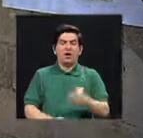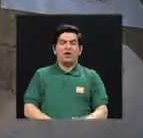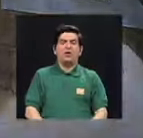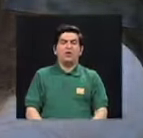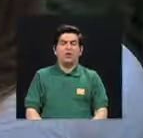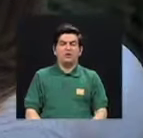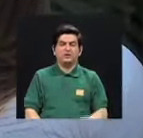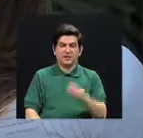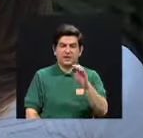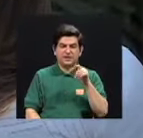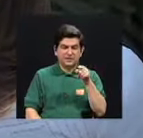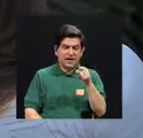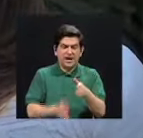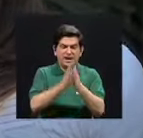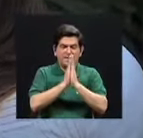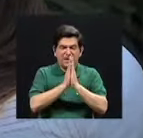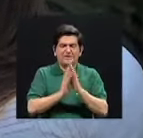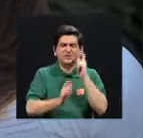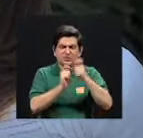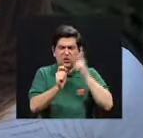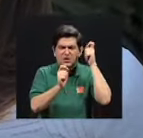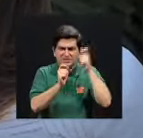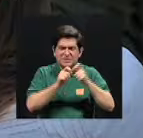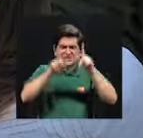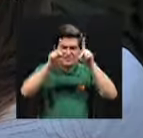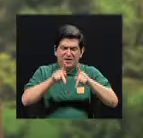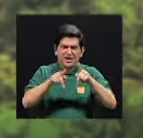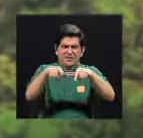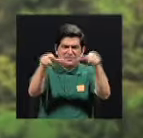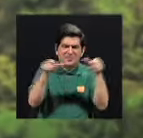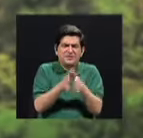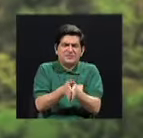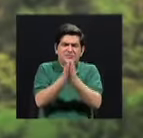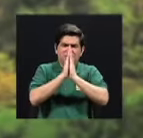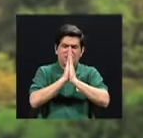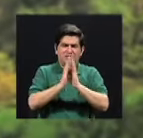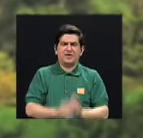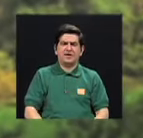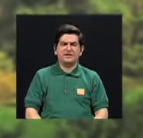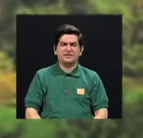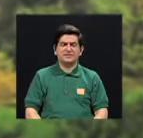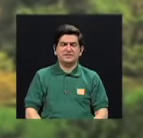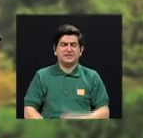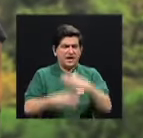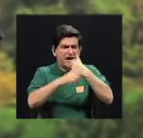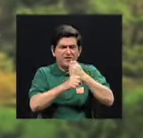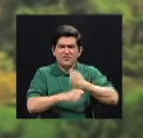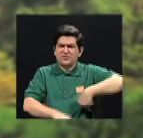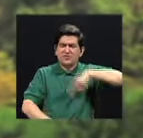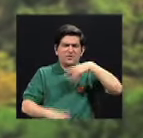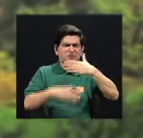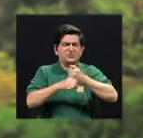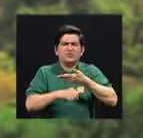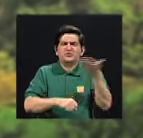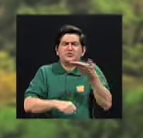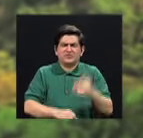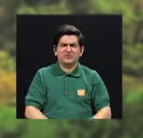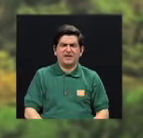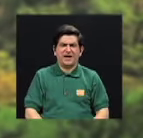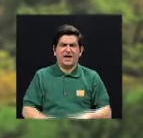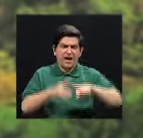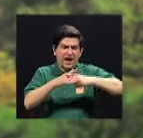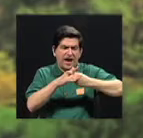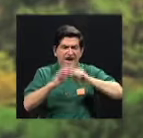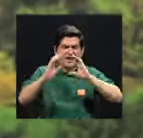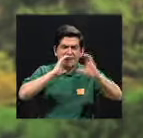otras solicitaciones particulares que se han dado y puntuales por las personas de la comunidad. En pocas palabras, lo que estamos haciendo es brindar a la comunidad herramientas